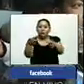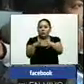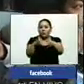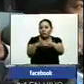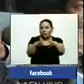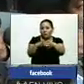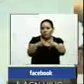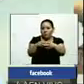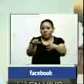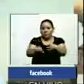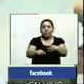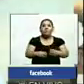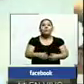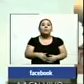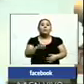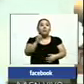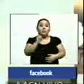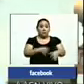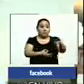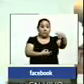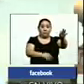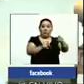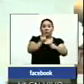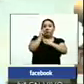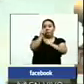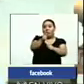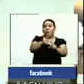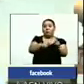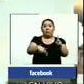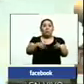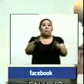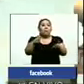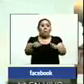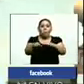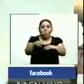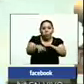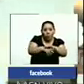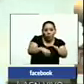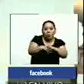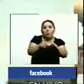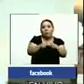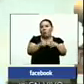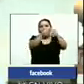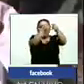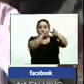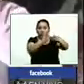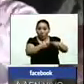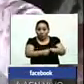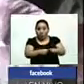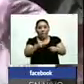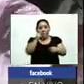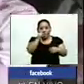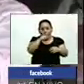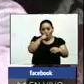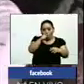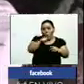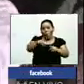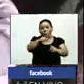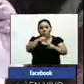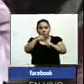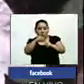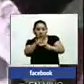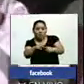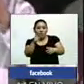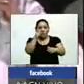criminal esos fondos. Las acusaciones que pesan en su contra son lavado de dinero y activos, peculado, casos